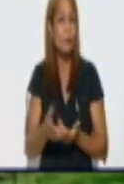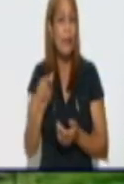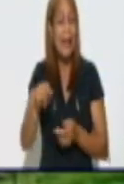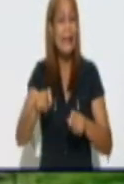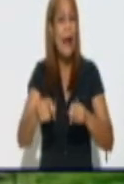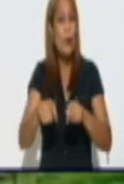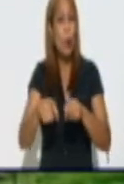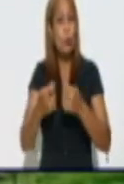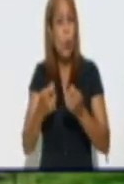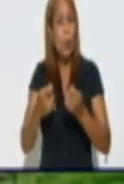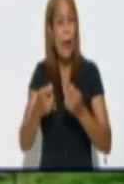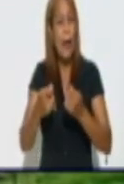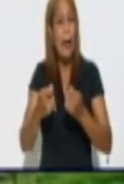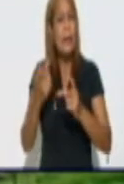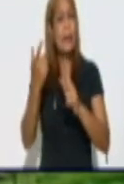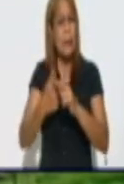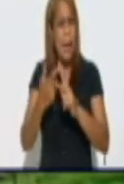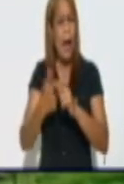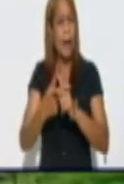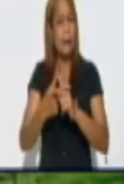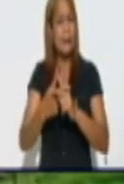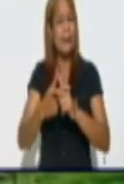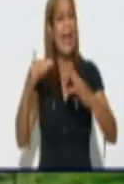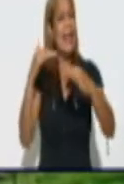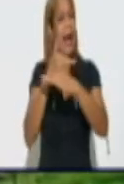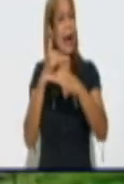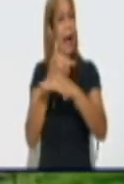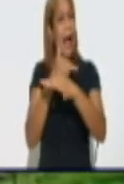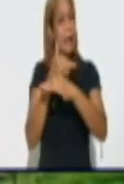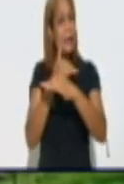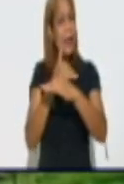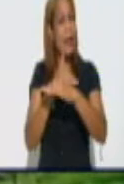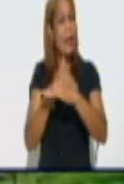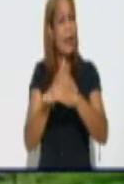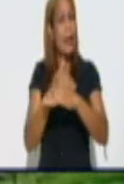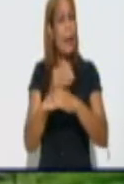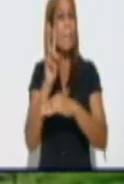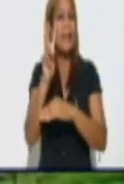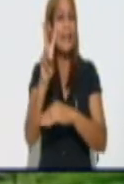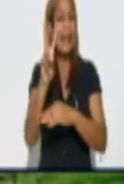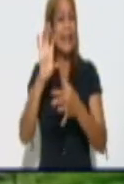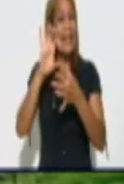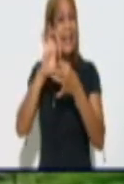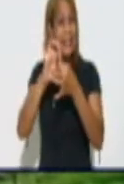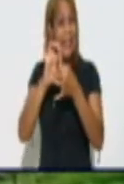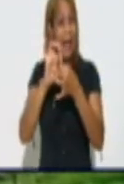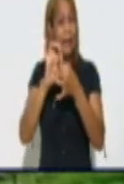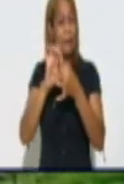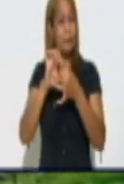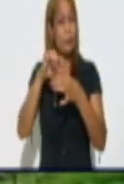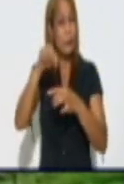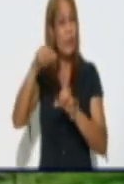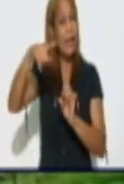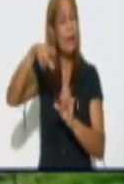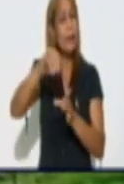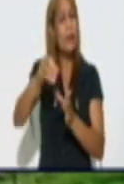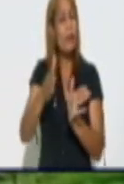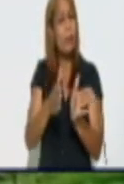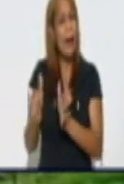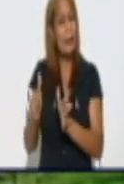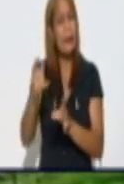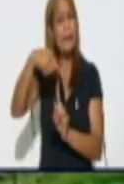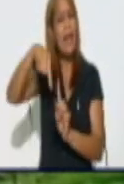de Ciro Redondo, creo que es 26 de julio, ¿cómo se llama, no? Vicente Quesada. Vicente Quesada, ¿eh? Que está la calle, el